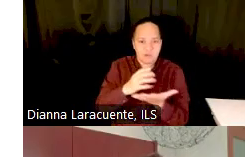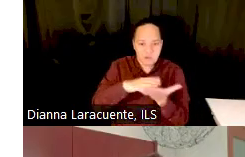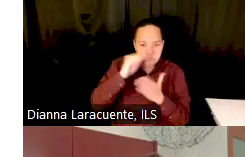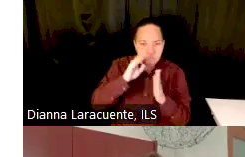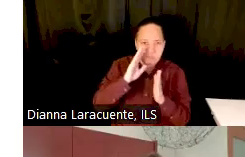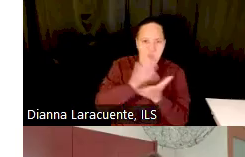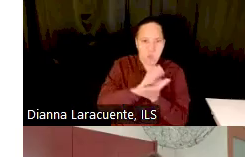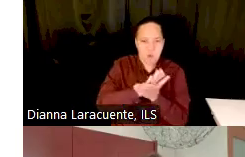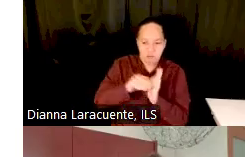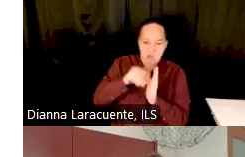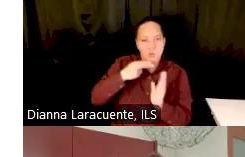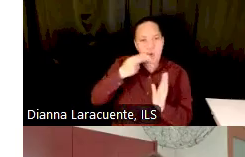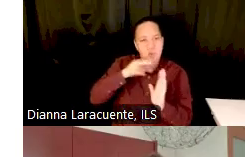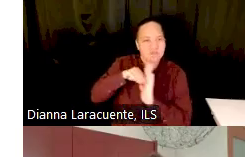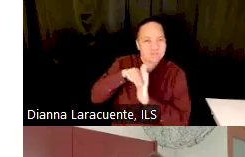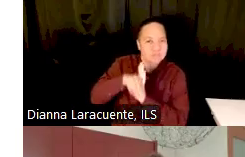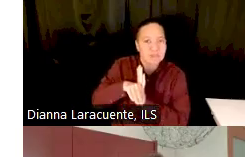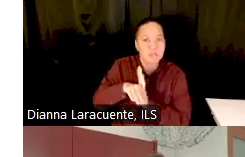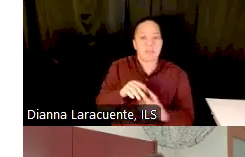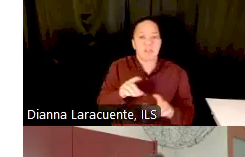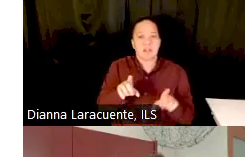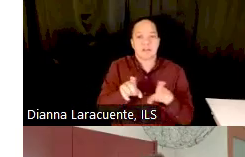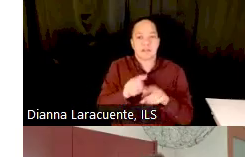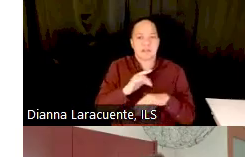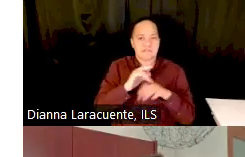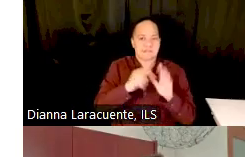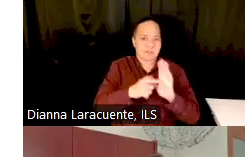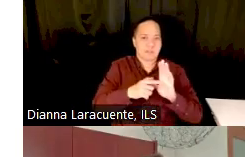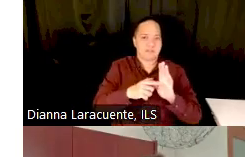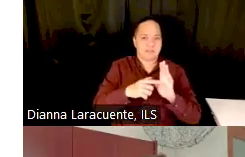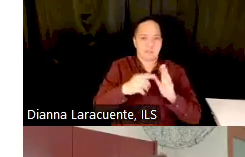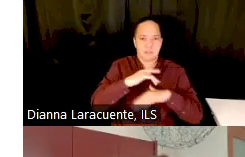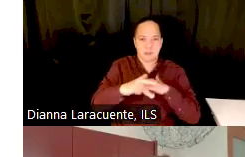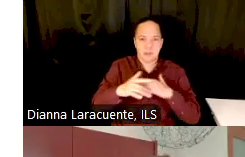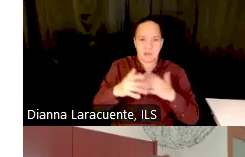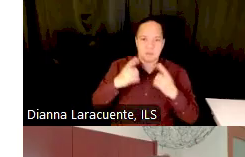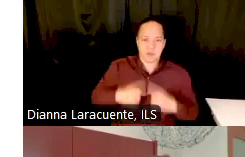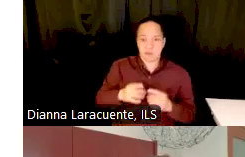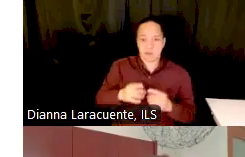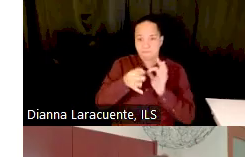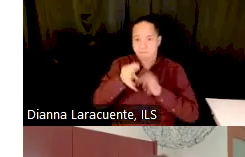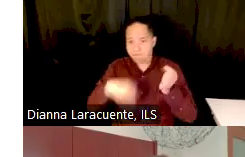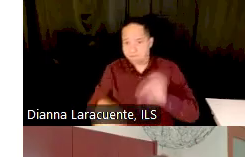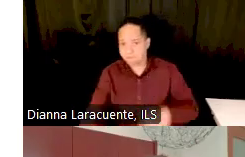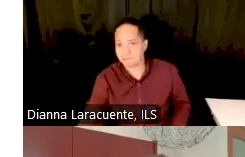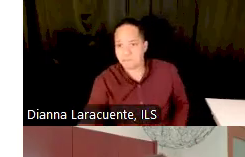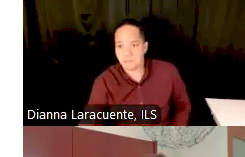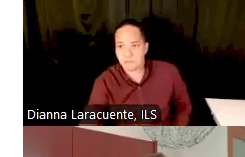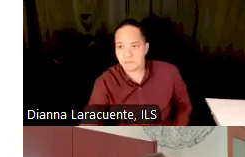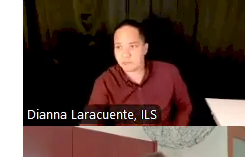decayendo, pueden ser señales tempranas de una depresión. En la próxima diapositiva vamos a hablar de